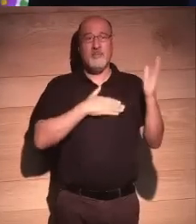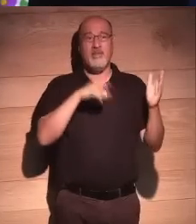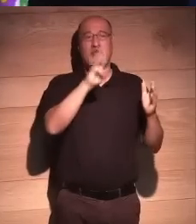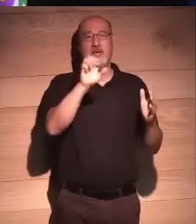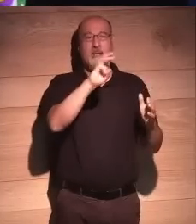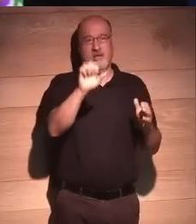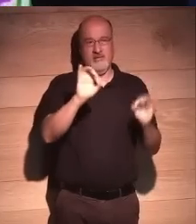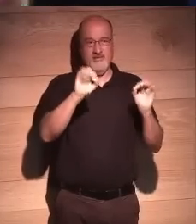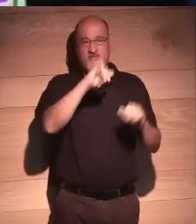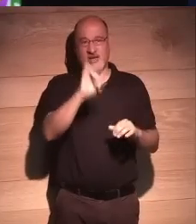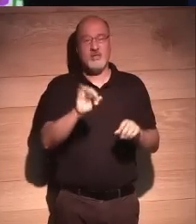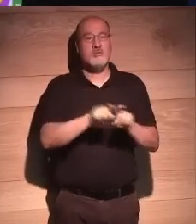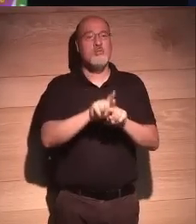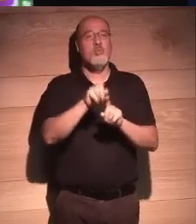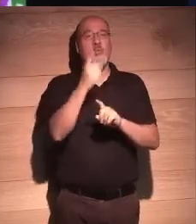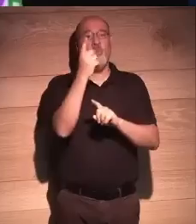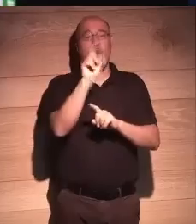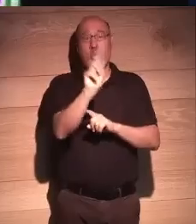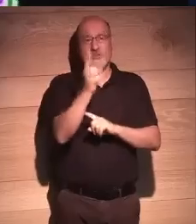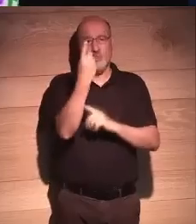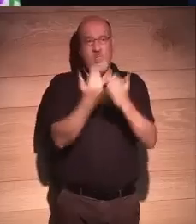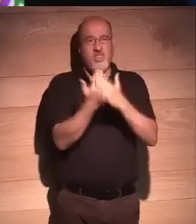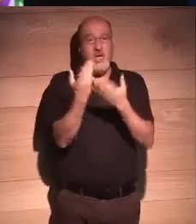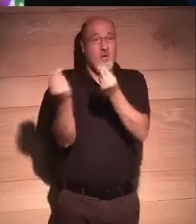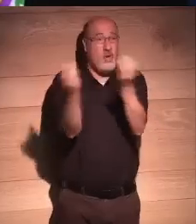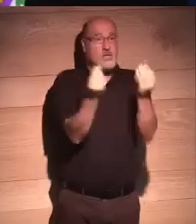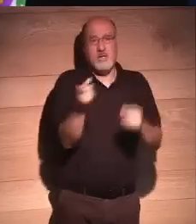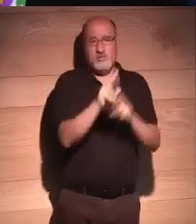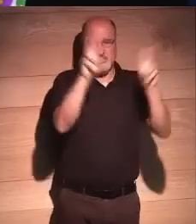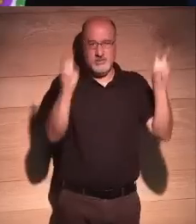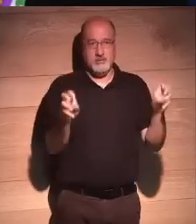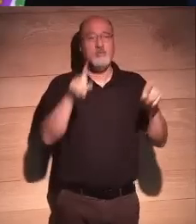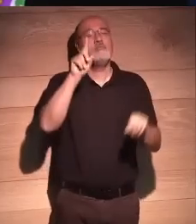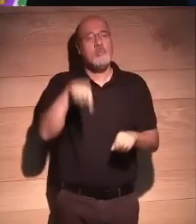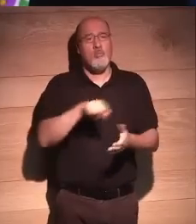día cualquiera, y hace muchas más cosas, porque además escribe.